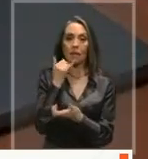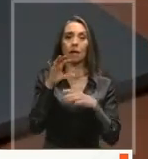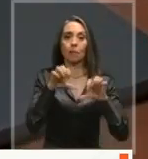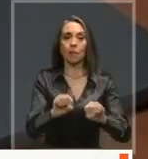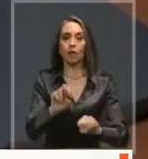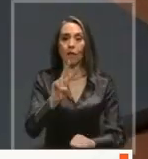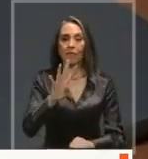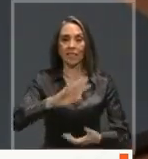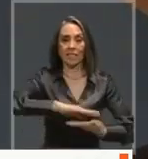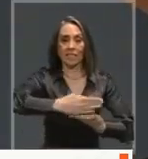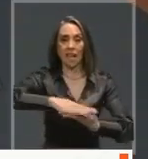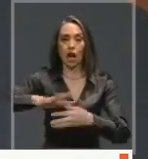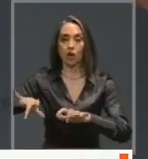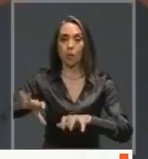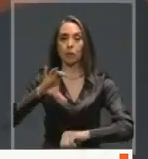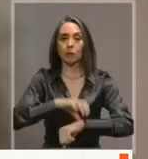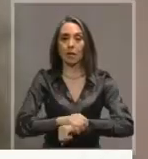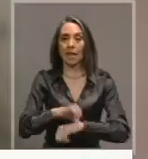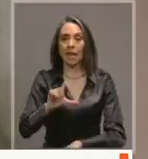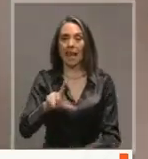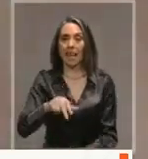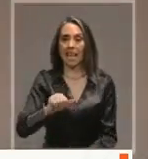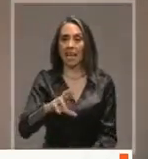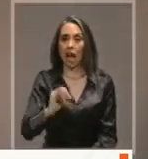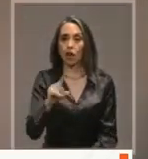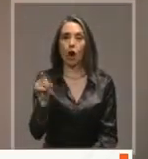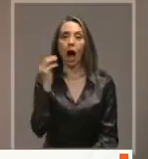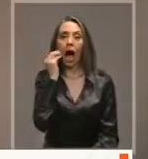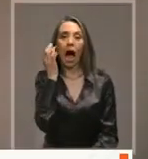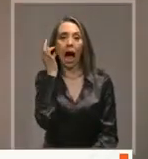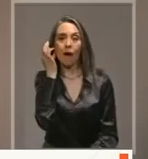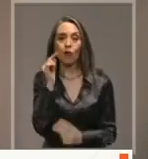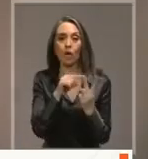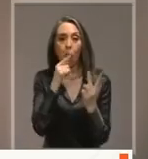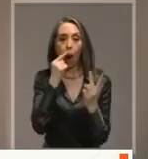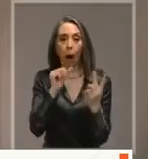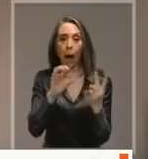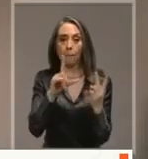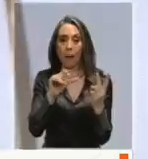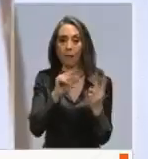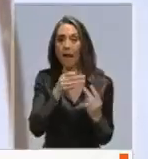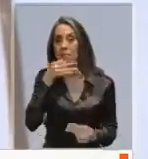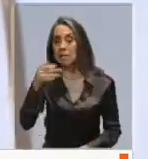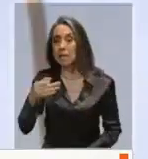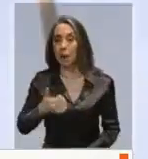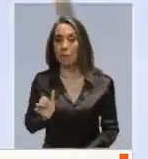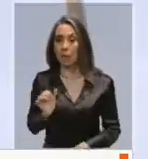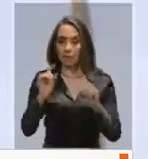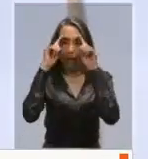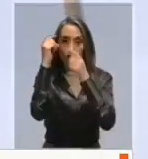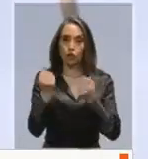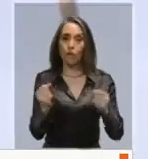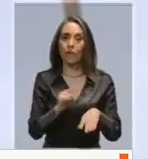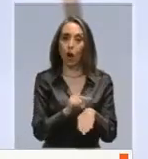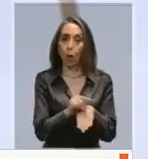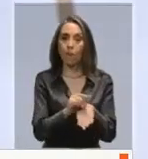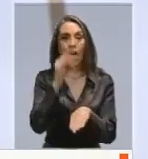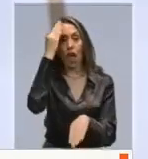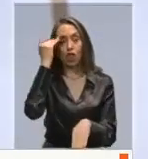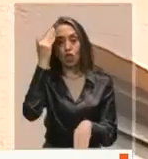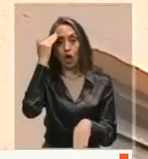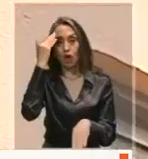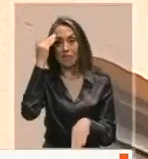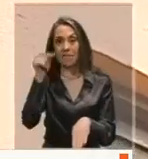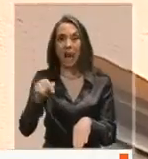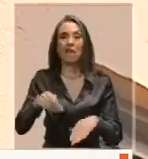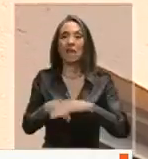23 computadores y detener a Elena Rojas Crespo, la abuela de Apaplaza, fue la declaración a la PDI del conductor de Uber, quien sin saber que se trataba